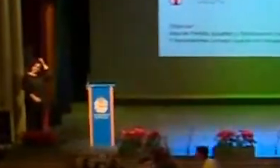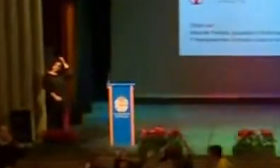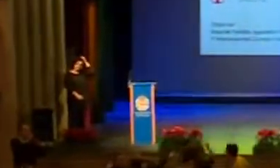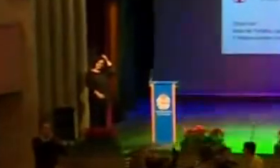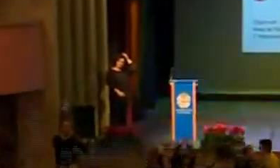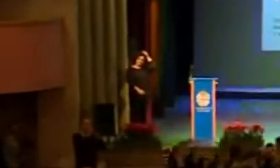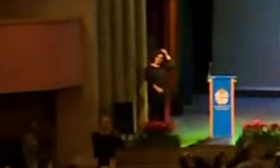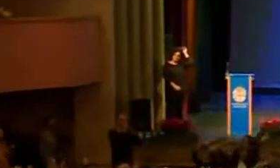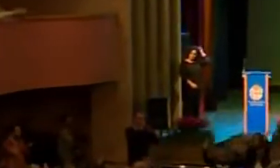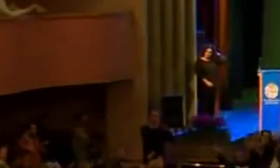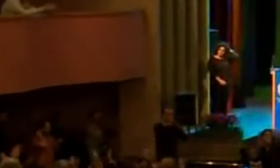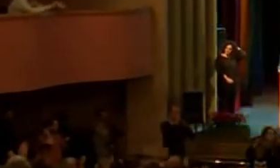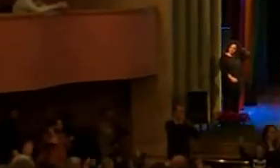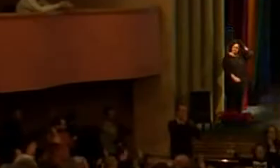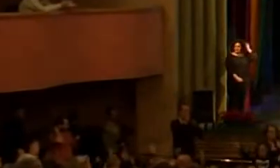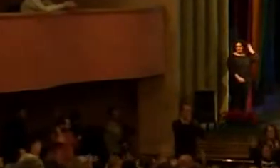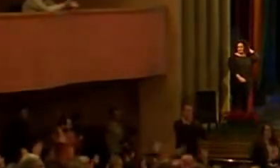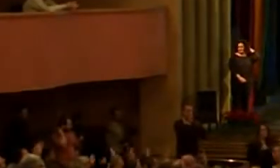audiovisuales.